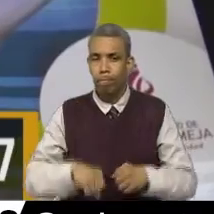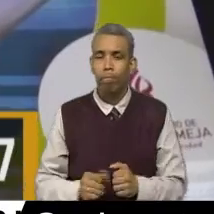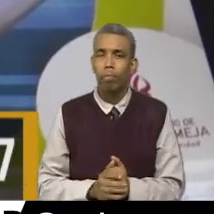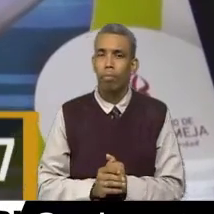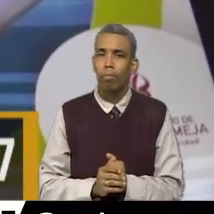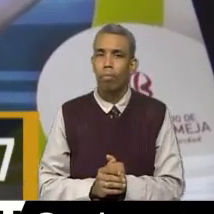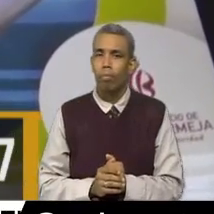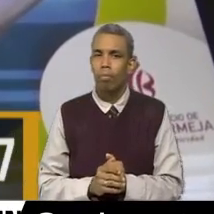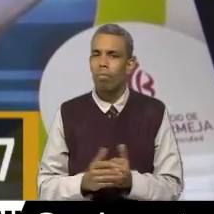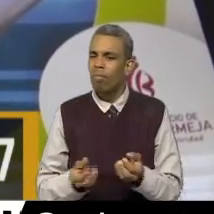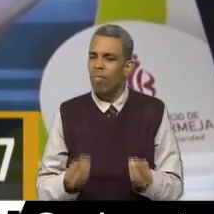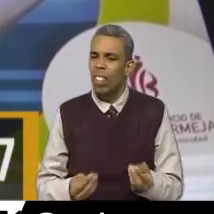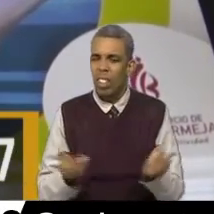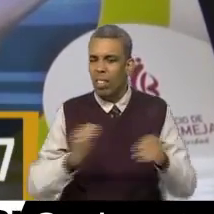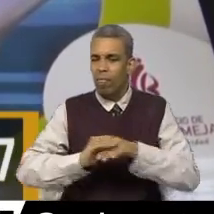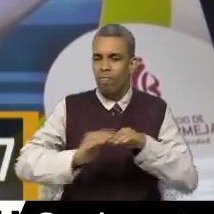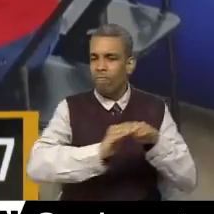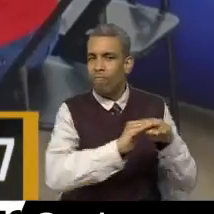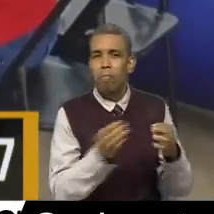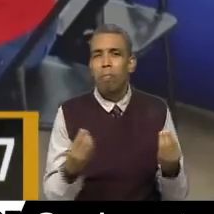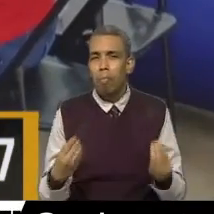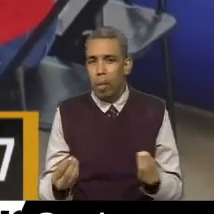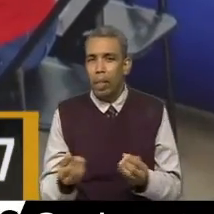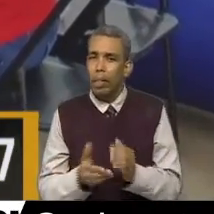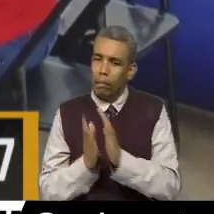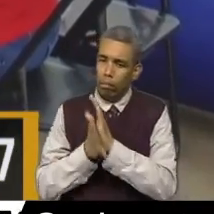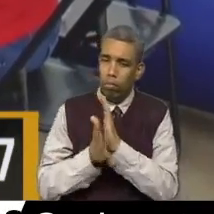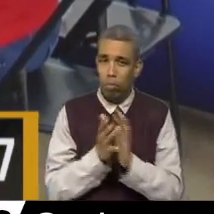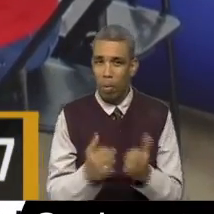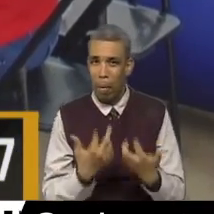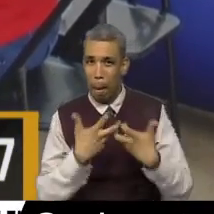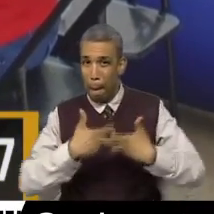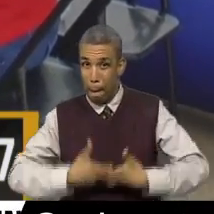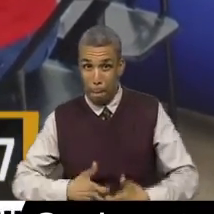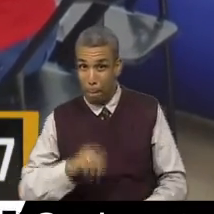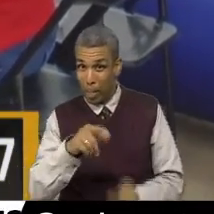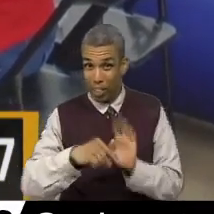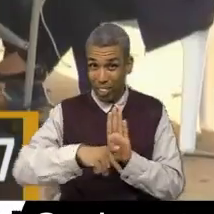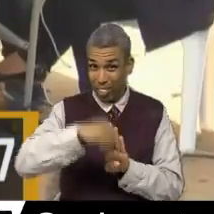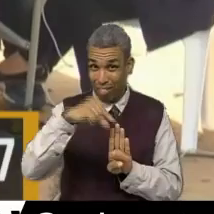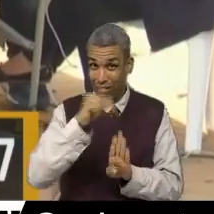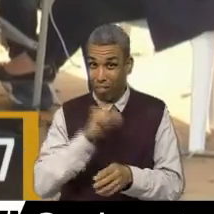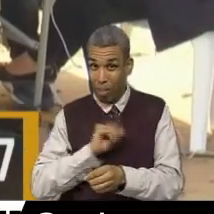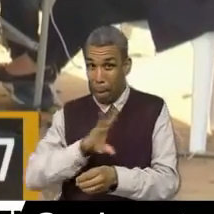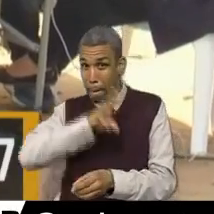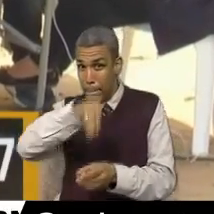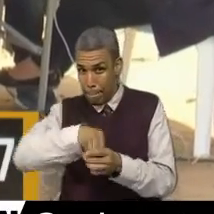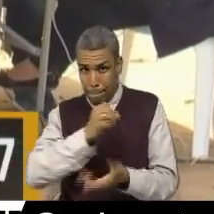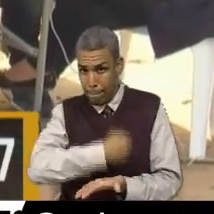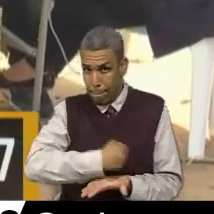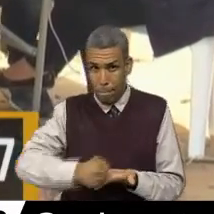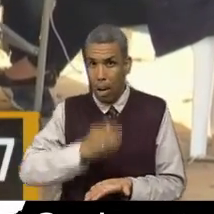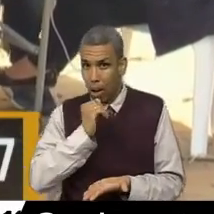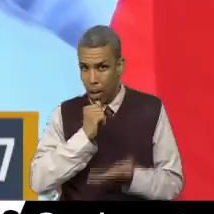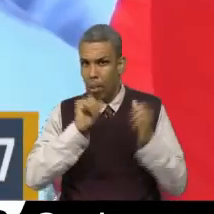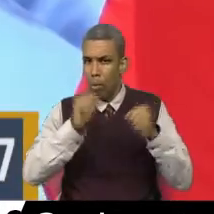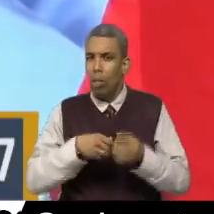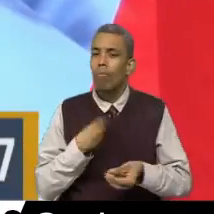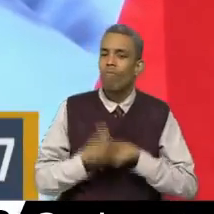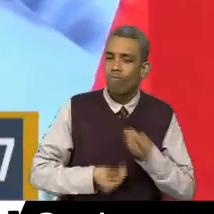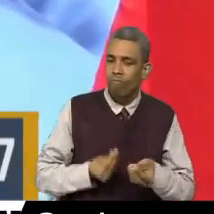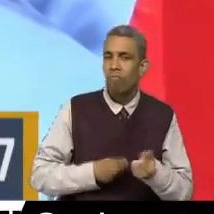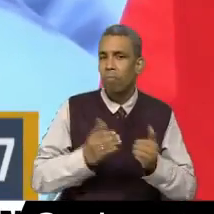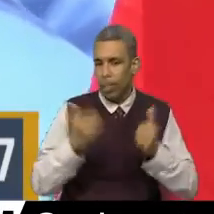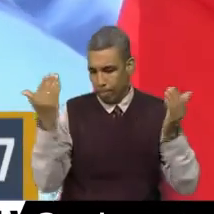las asesorías y orientaciones a los ciudadanos que requieran formalizar su negocio, legalizar establecimientos o crear empresa, además de otras